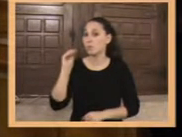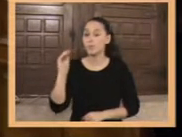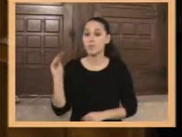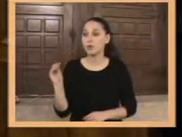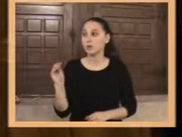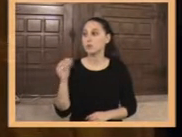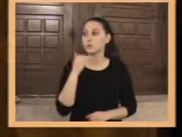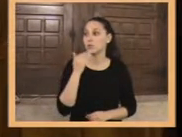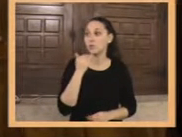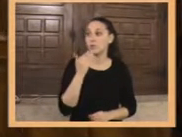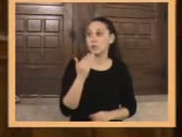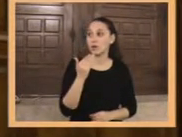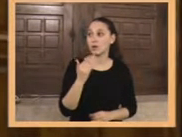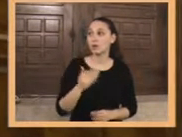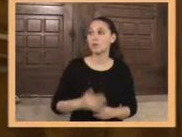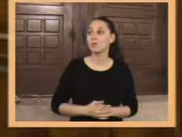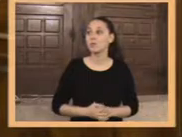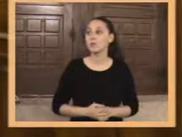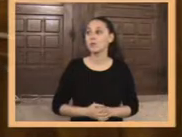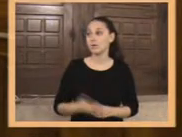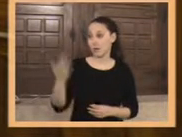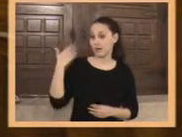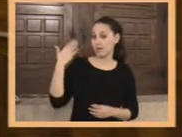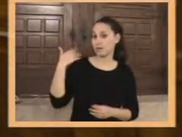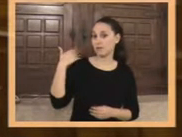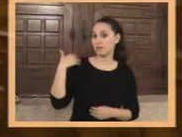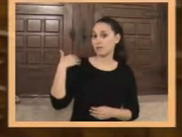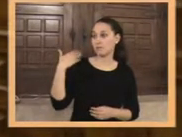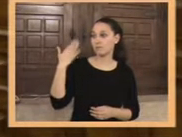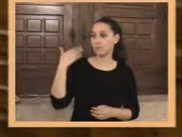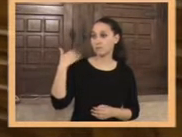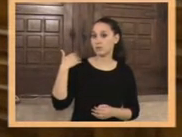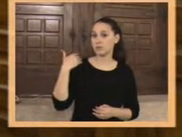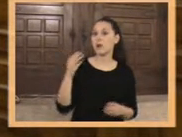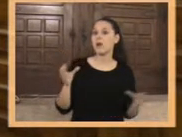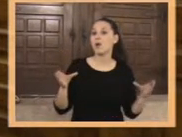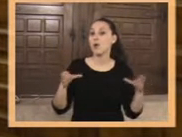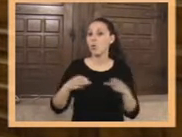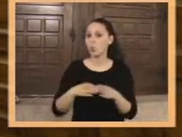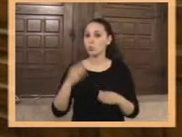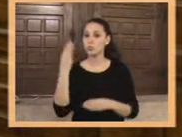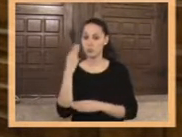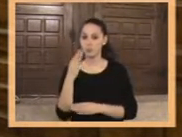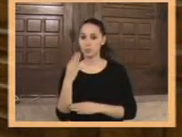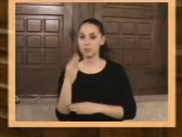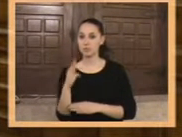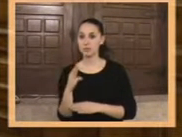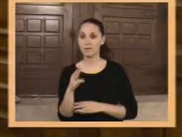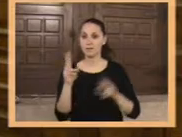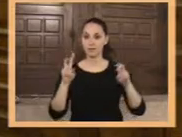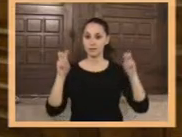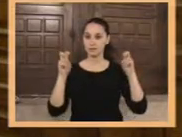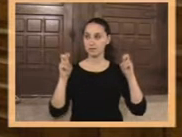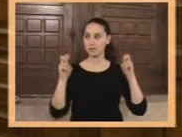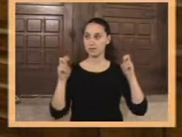mañana, se la hice trasladar. La nuestra la tratamos antes en la Junta de Portavoces, a la que usted no pudo ir. Ya, pero no, que no la han